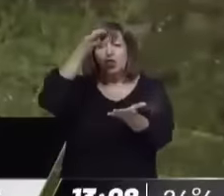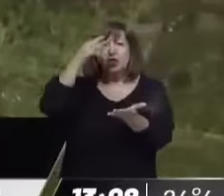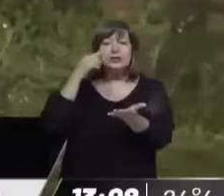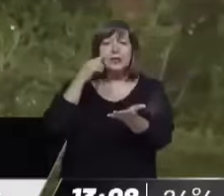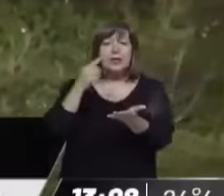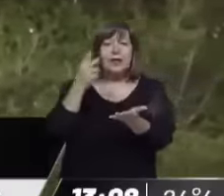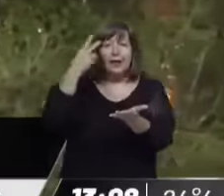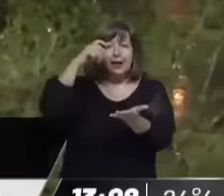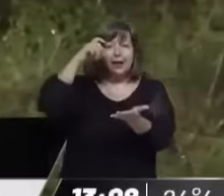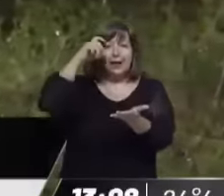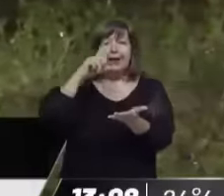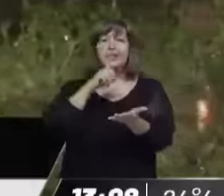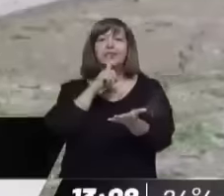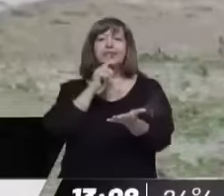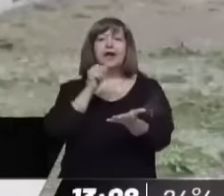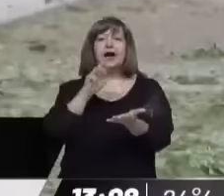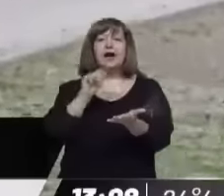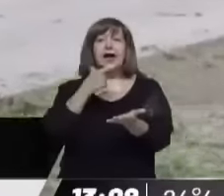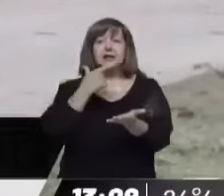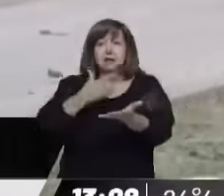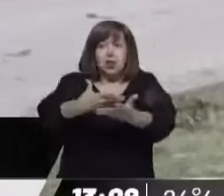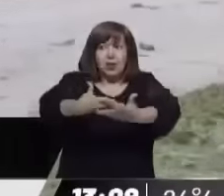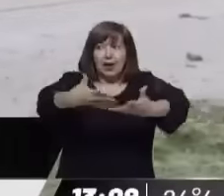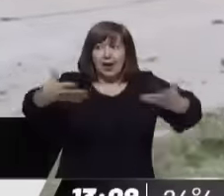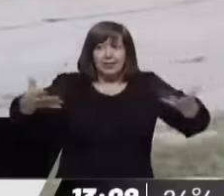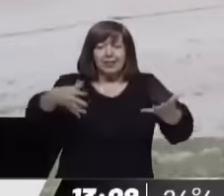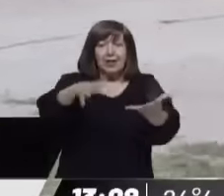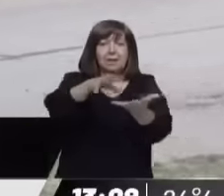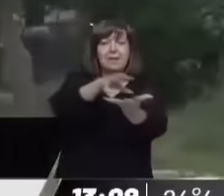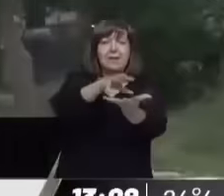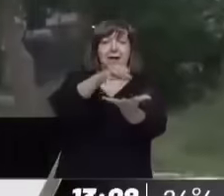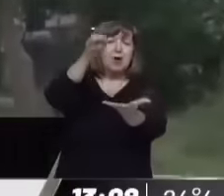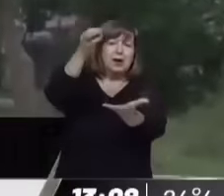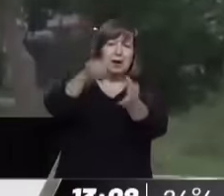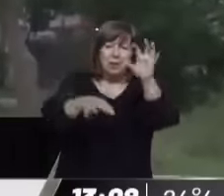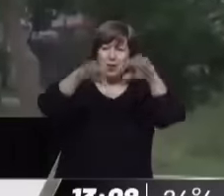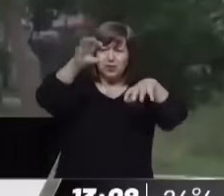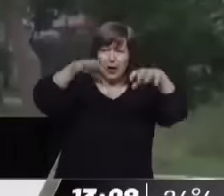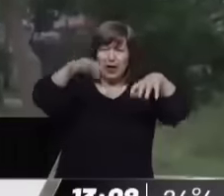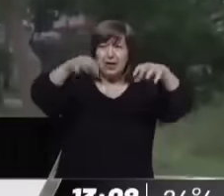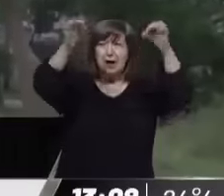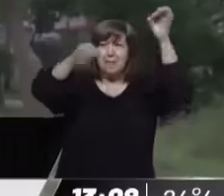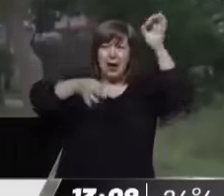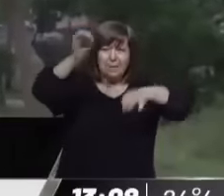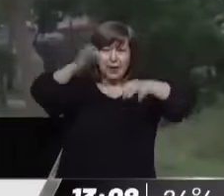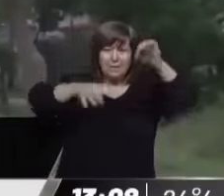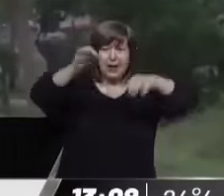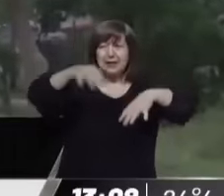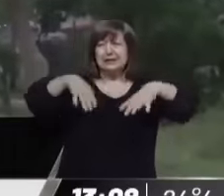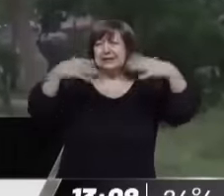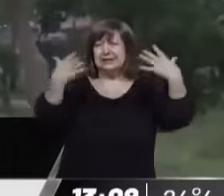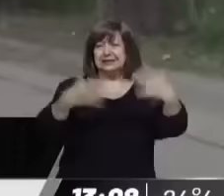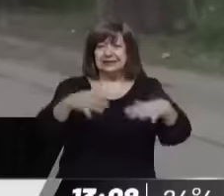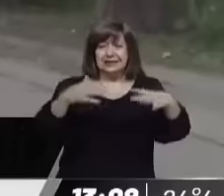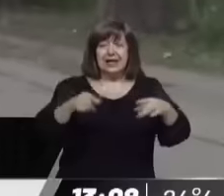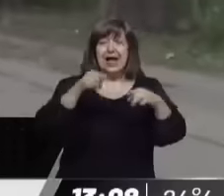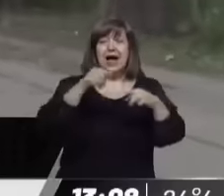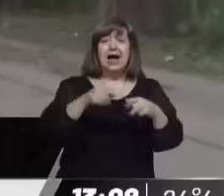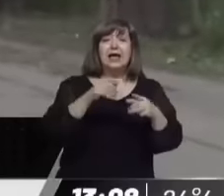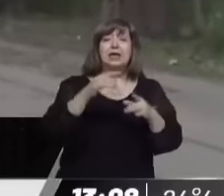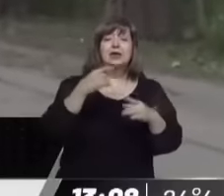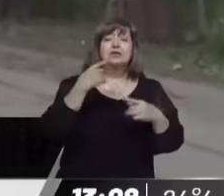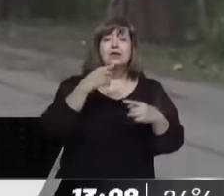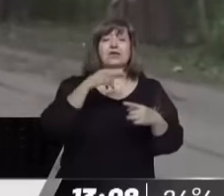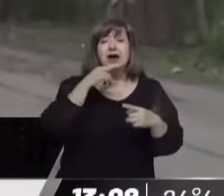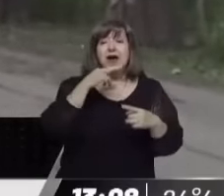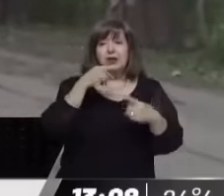azotados y resentidos por la tormenta de agua y piedra de ayer después de las 6 de la tarde. Bueno, en esas 12.000 hectáreas los cultivos